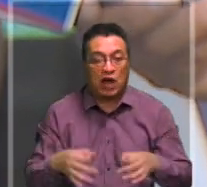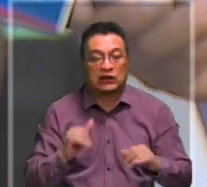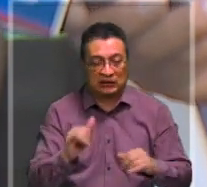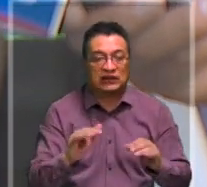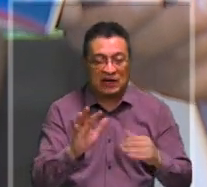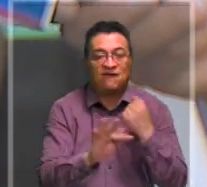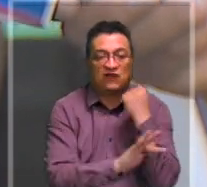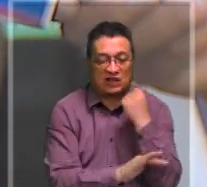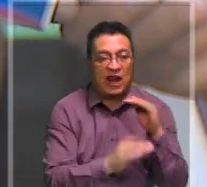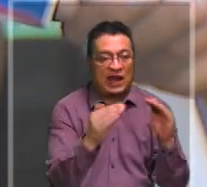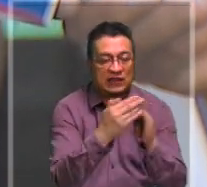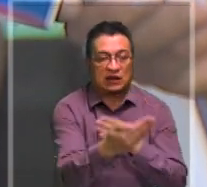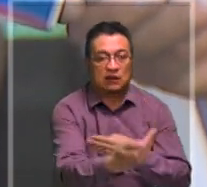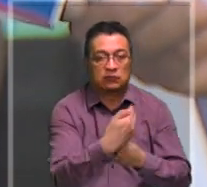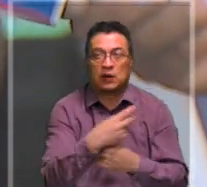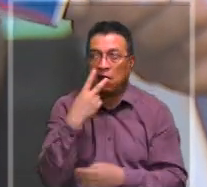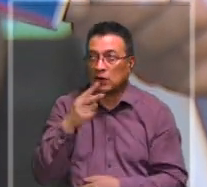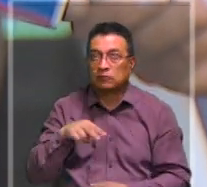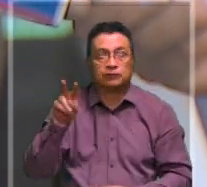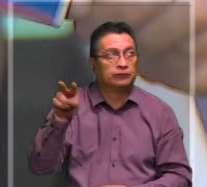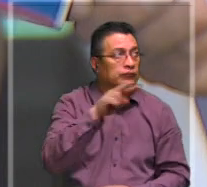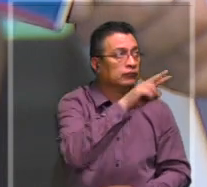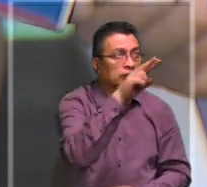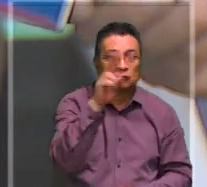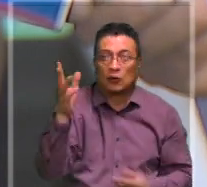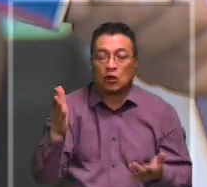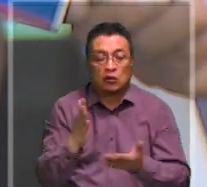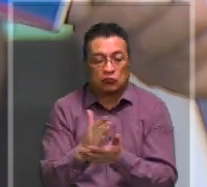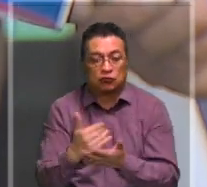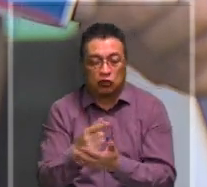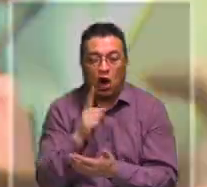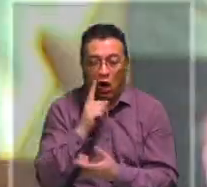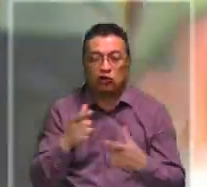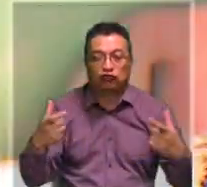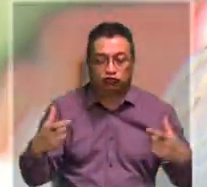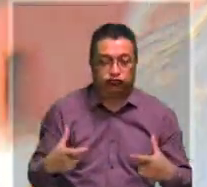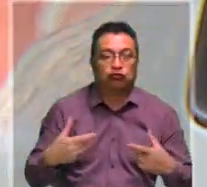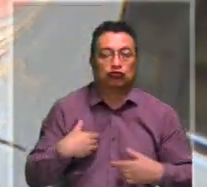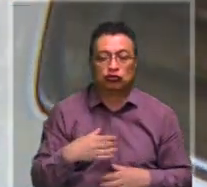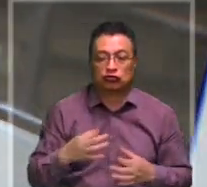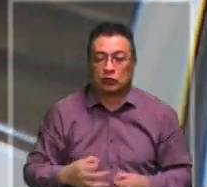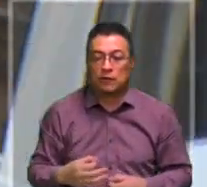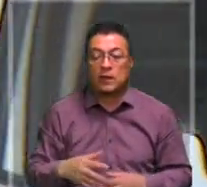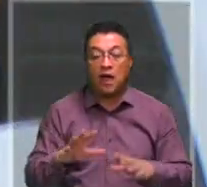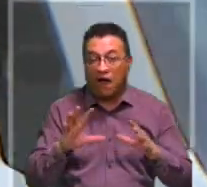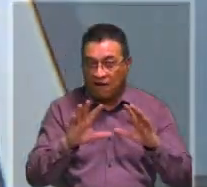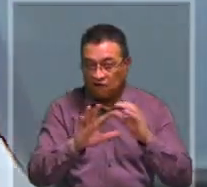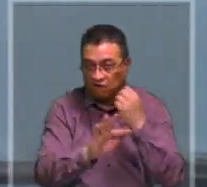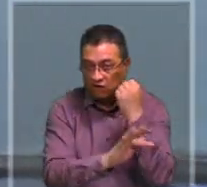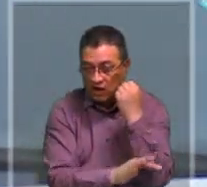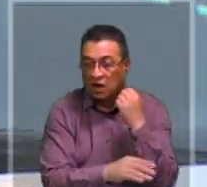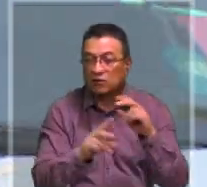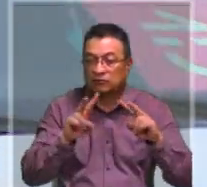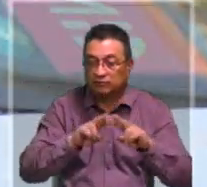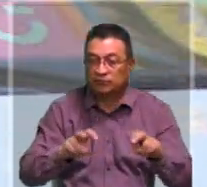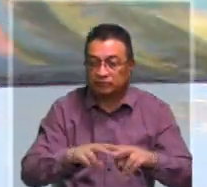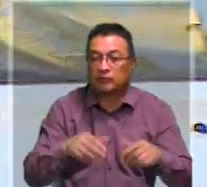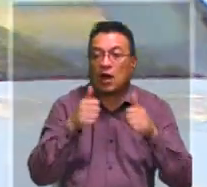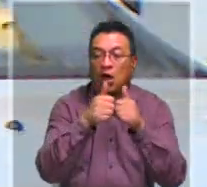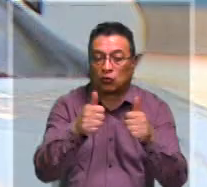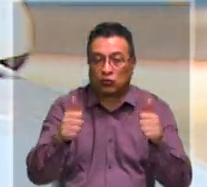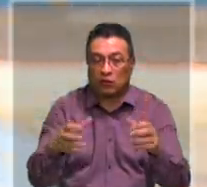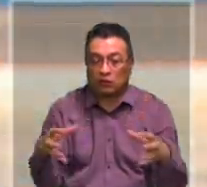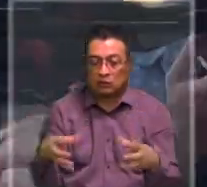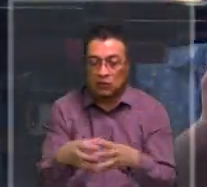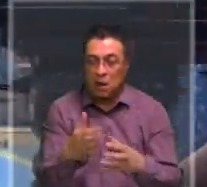fue a mi casa porque quería ver como yo vivía para tener Claridad de las medidas de protección que yo tenía tener la fiscalía investigará las amenazas autoridades con una unidad